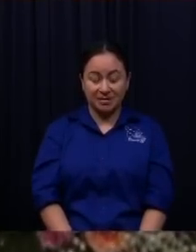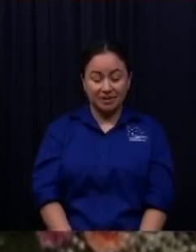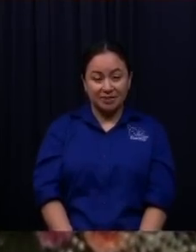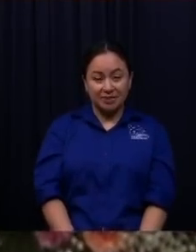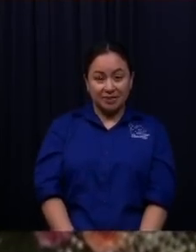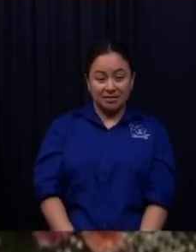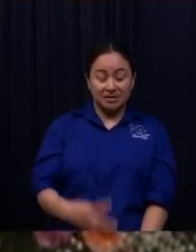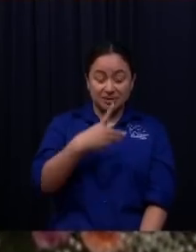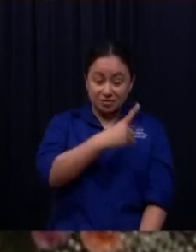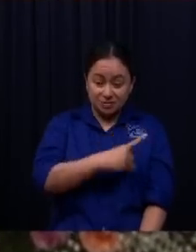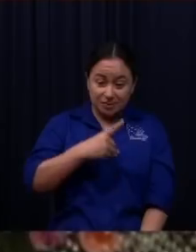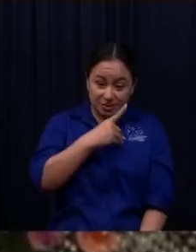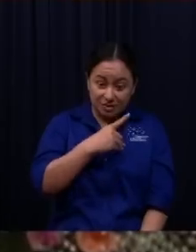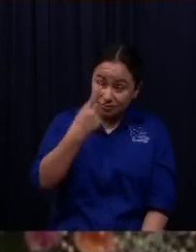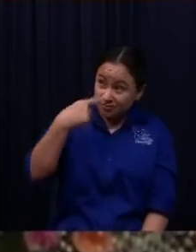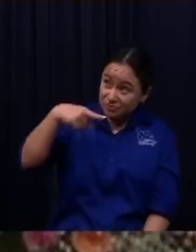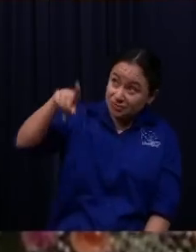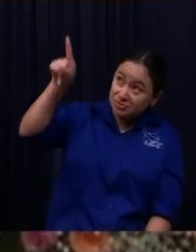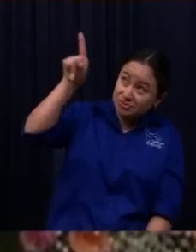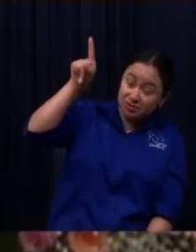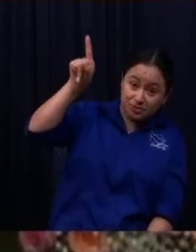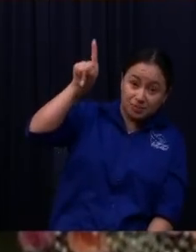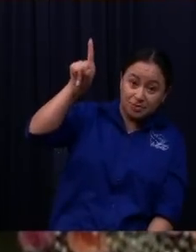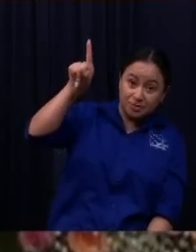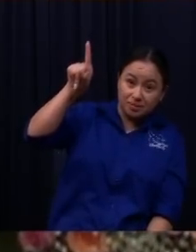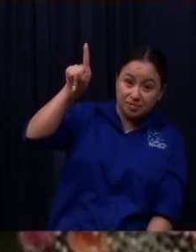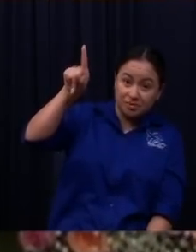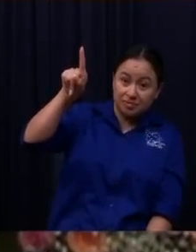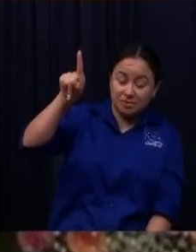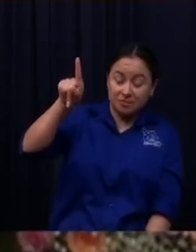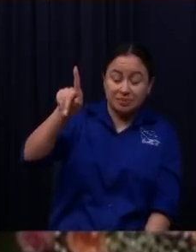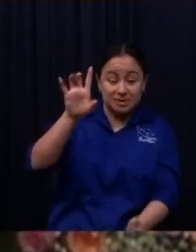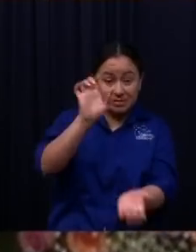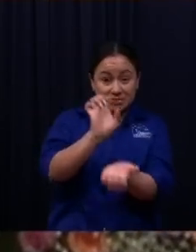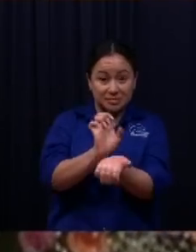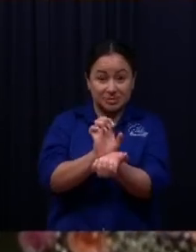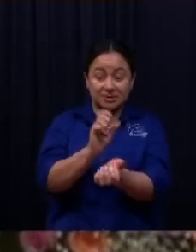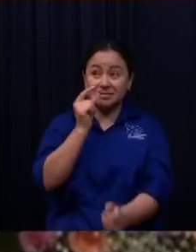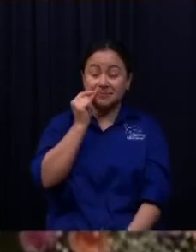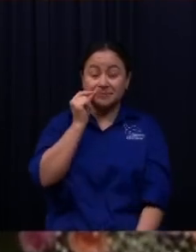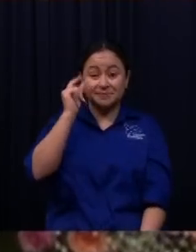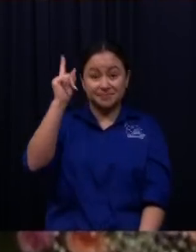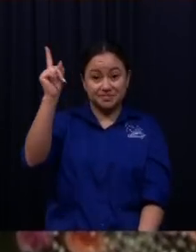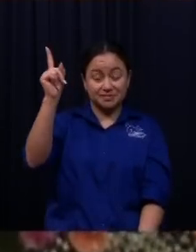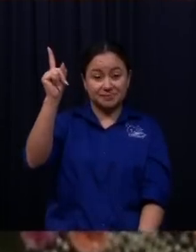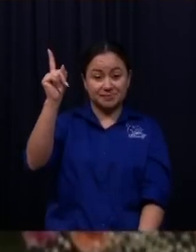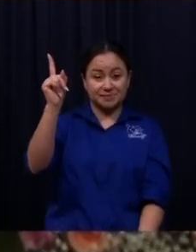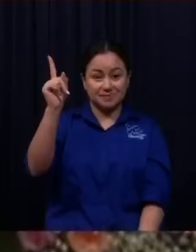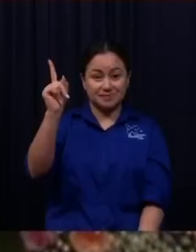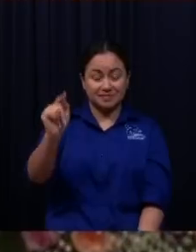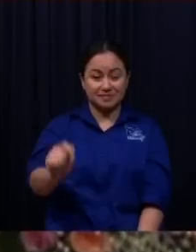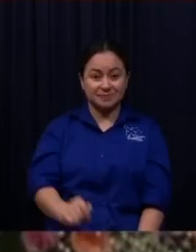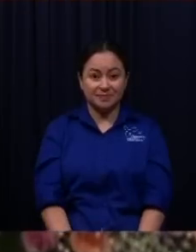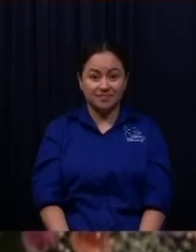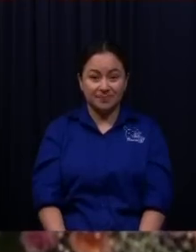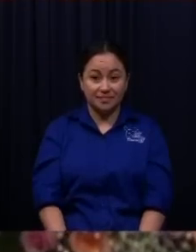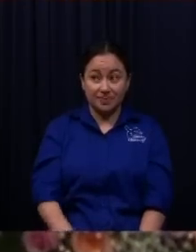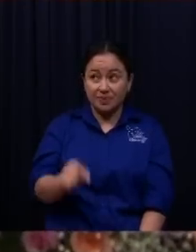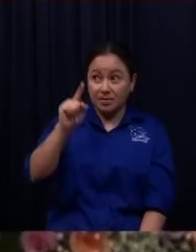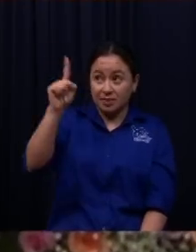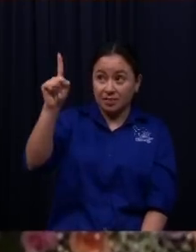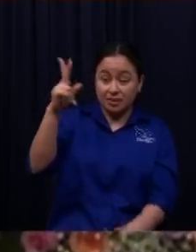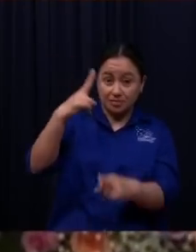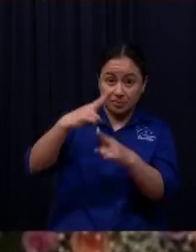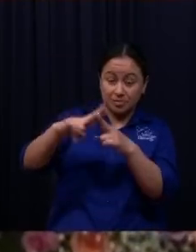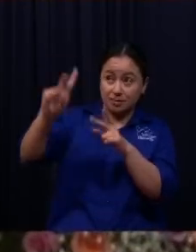Poder, bueno, esperar al Señor, a ver si Él al venir pronto nos